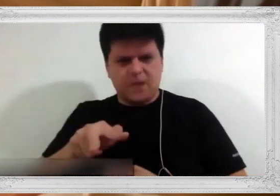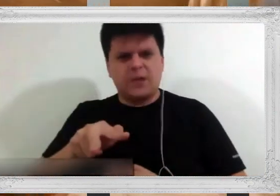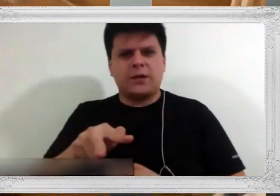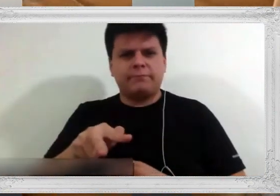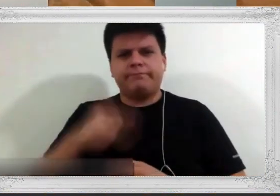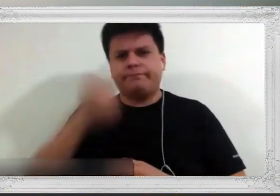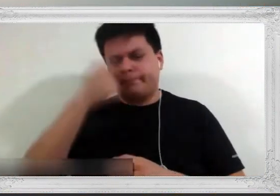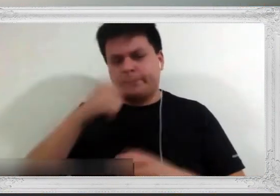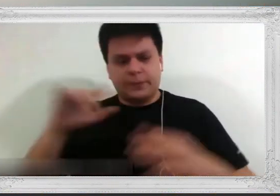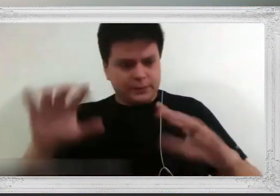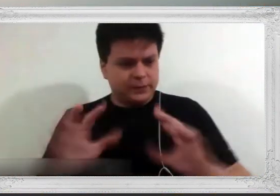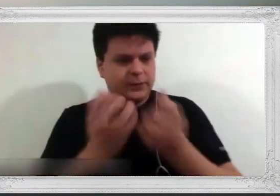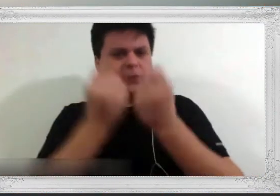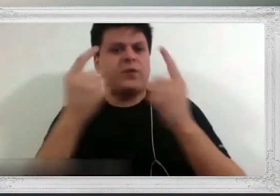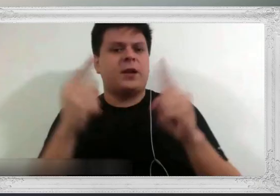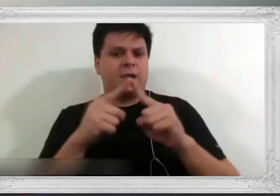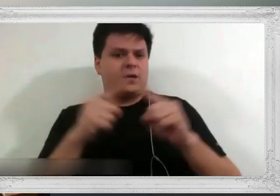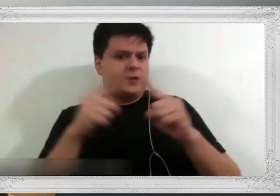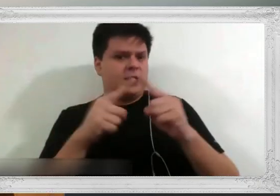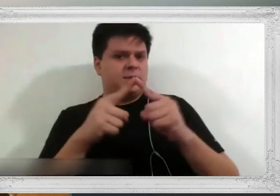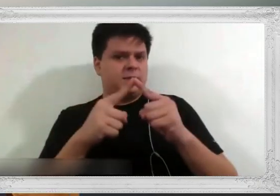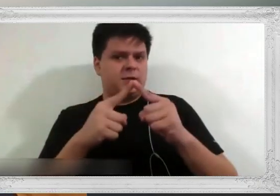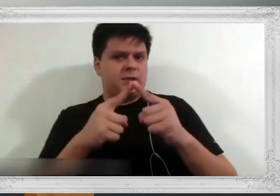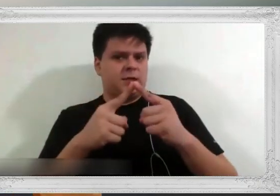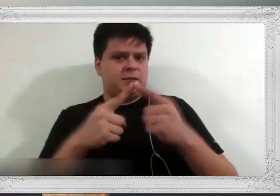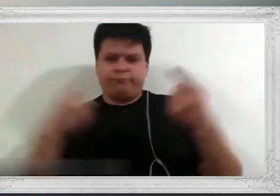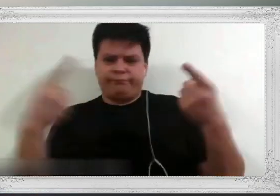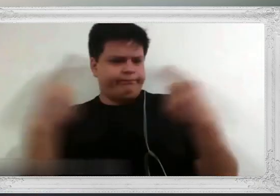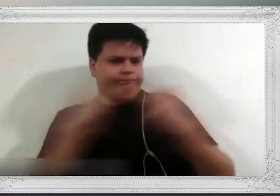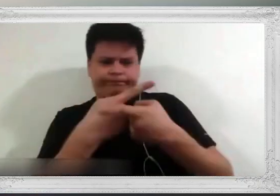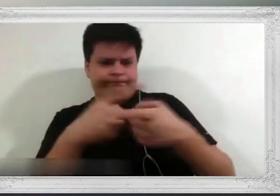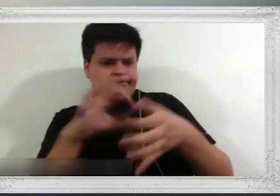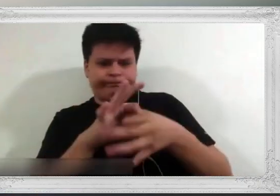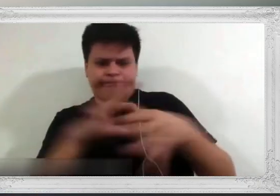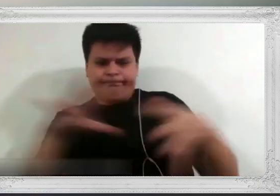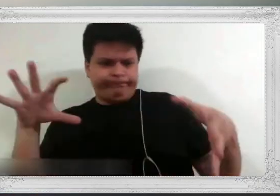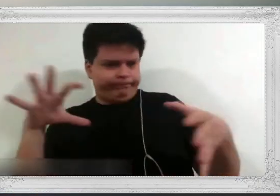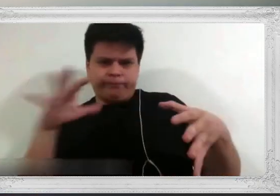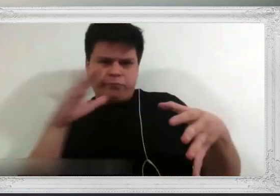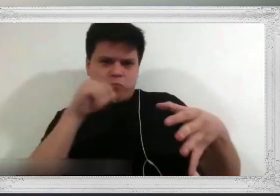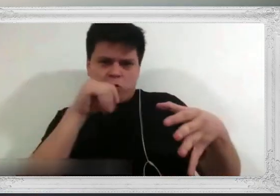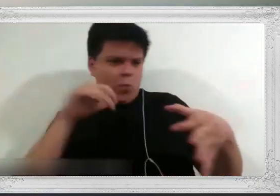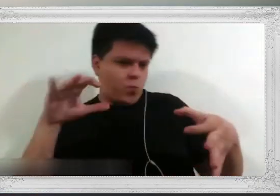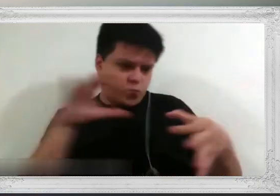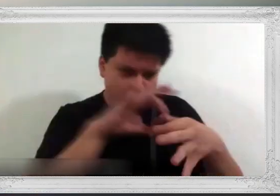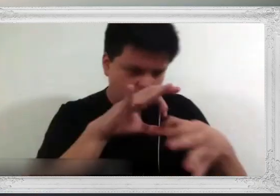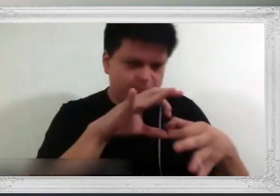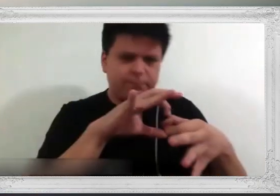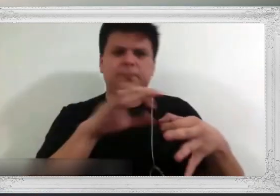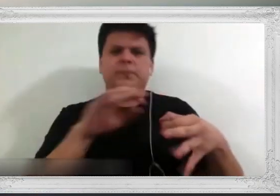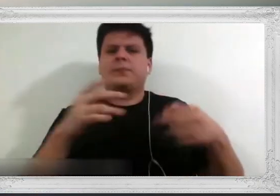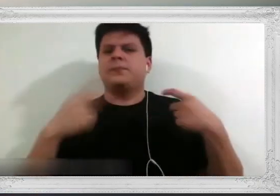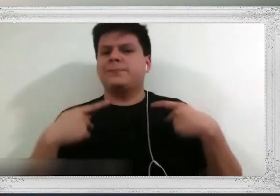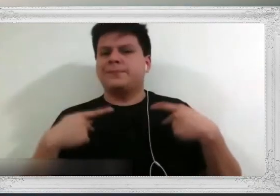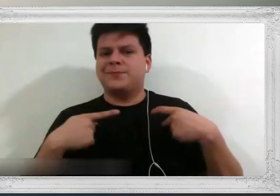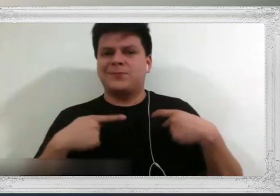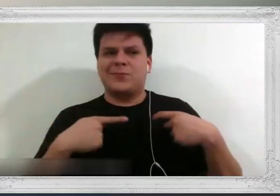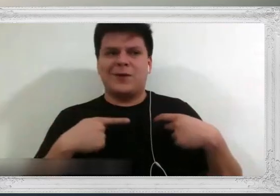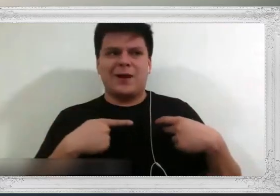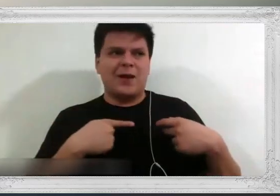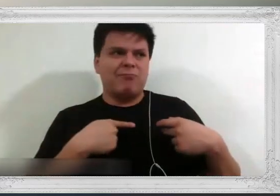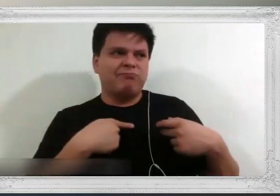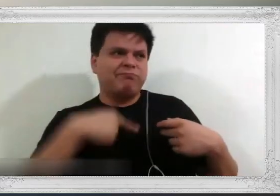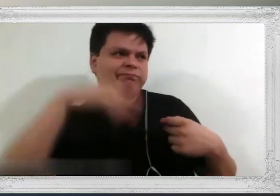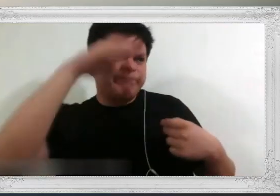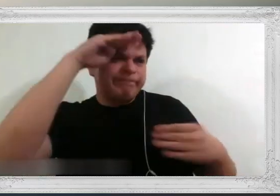Hay una incompatibilidad entre el modo de concebir el poder según los criterios mundanos y el servicio humilde que